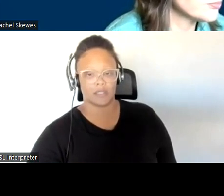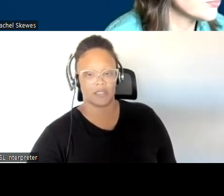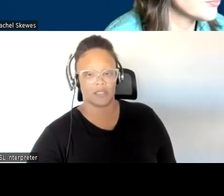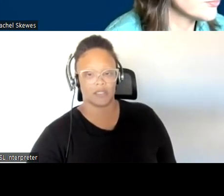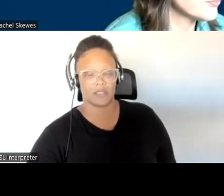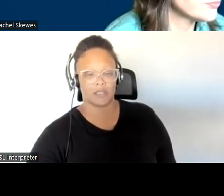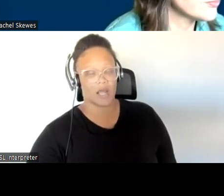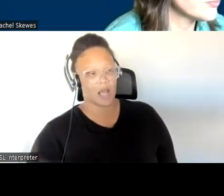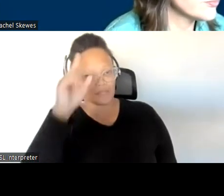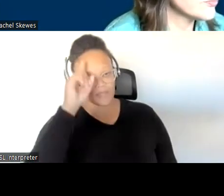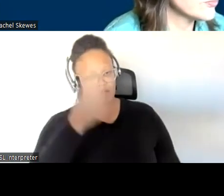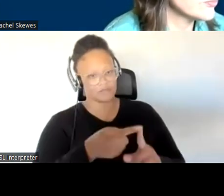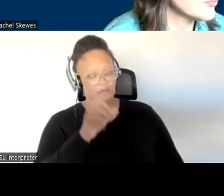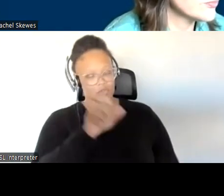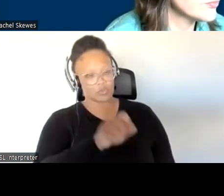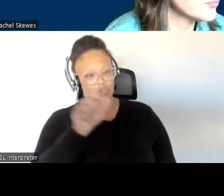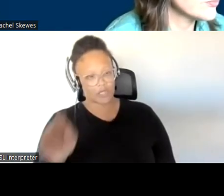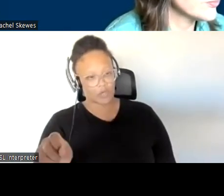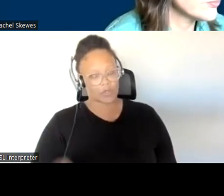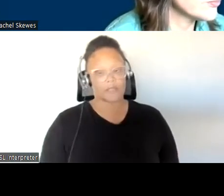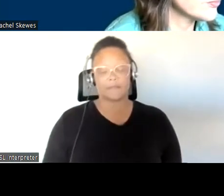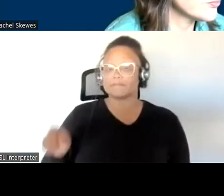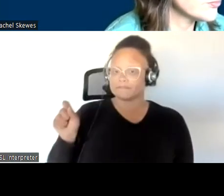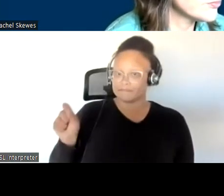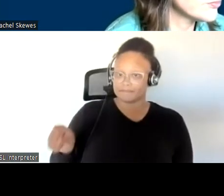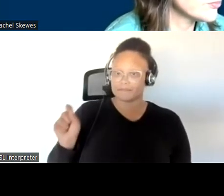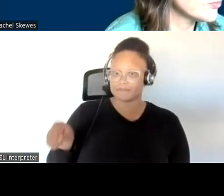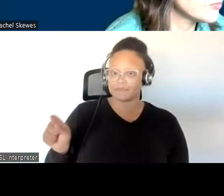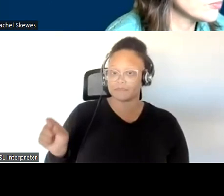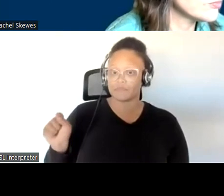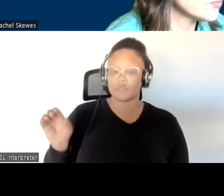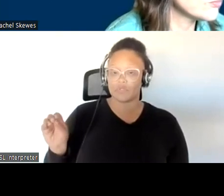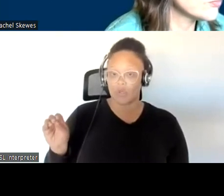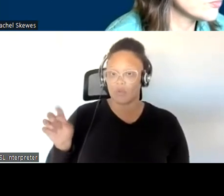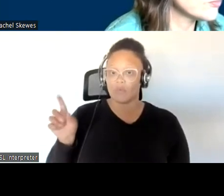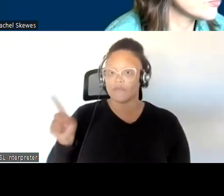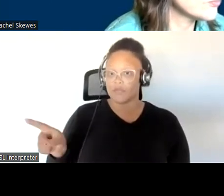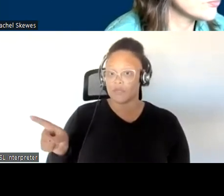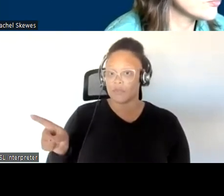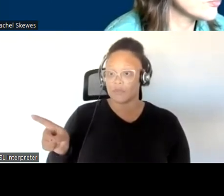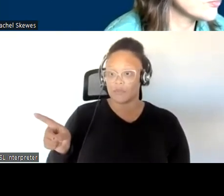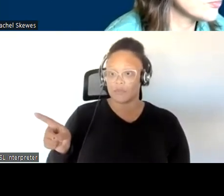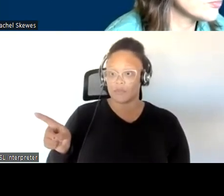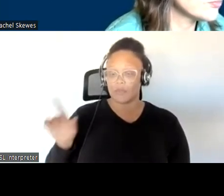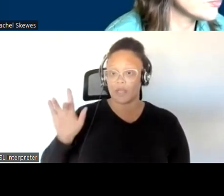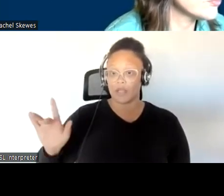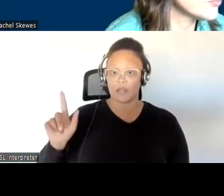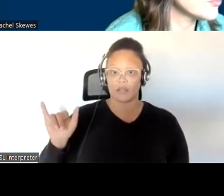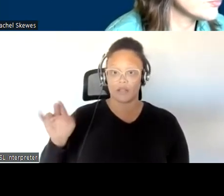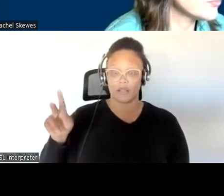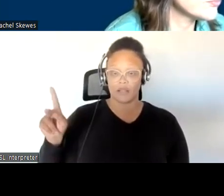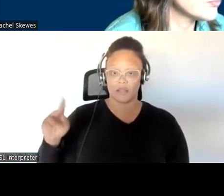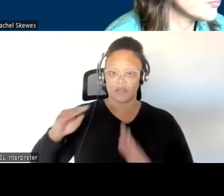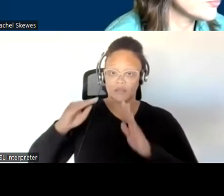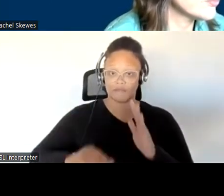Sí, sí, De- entonces si entra a esta dirección y llena Ajá. la encuesta y al Ajá. recibir, si son